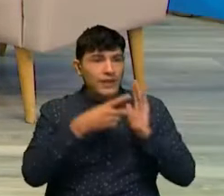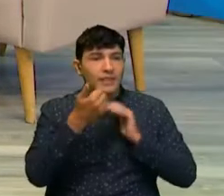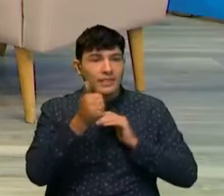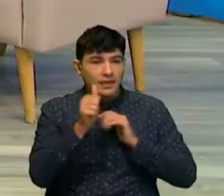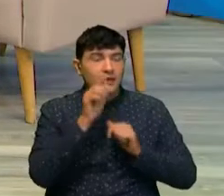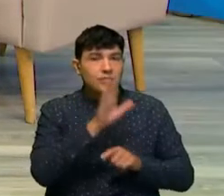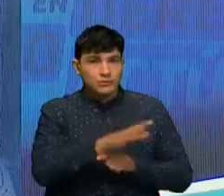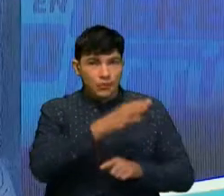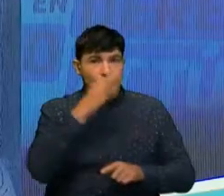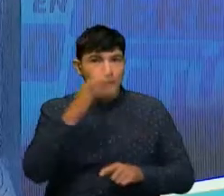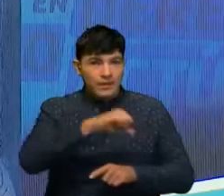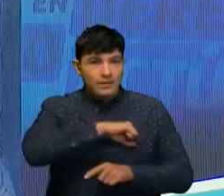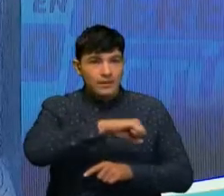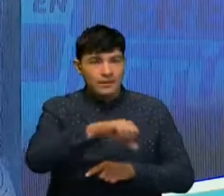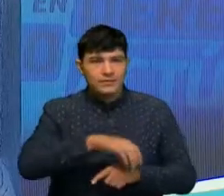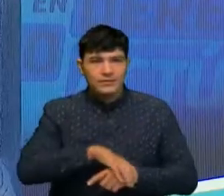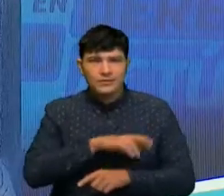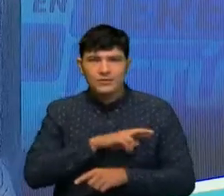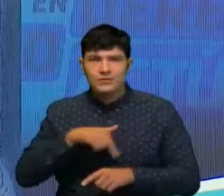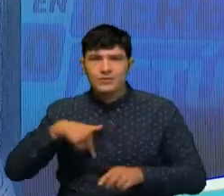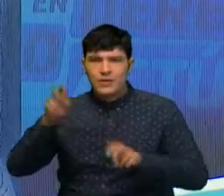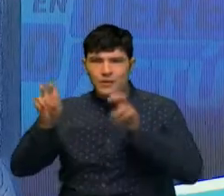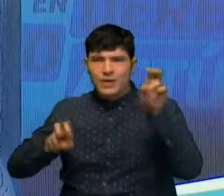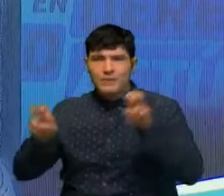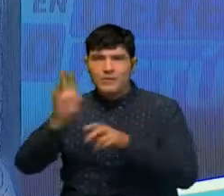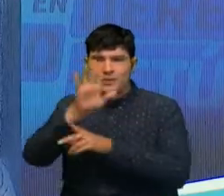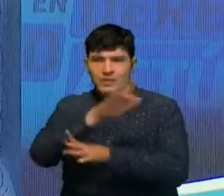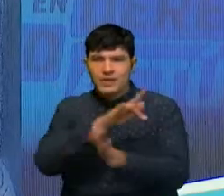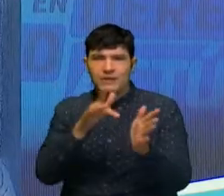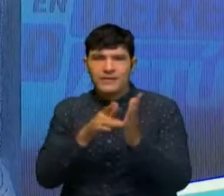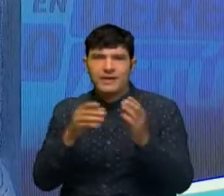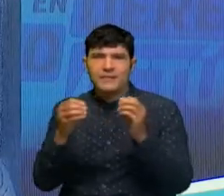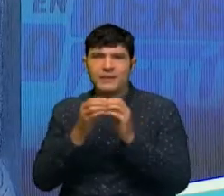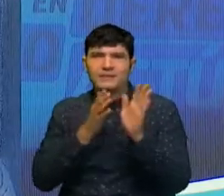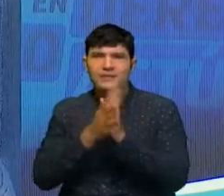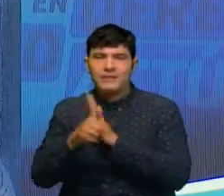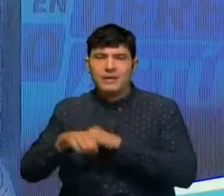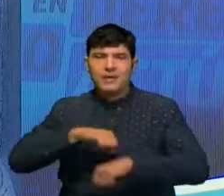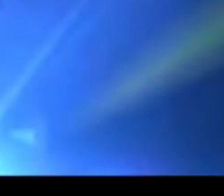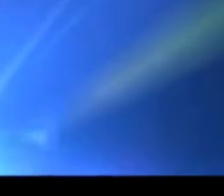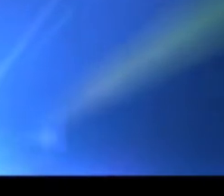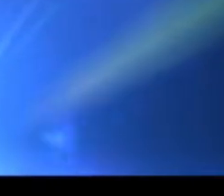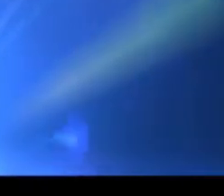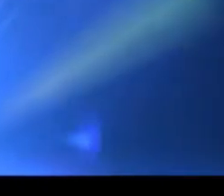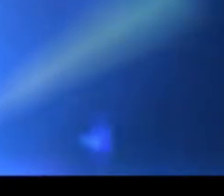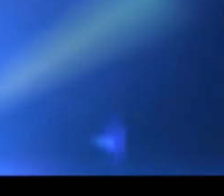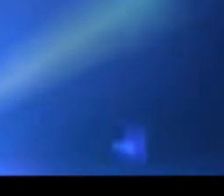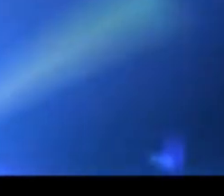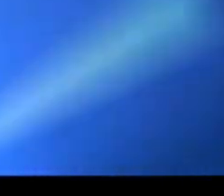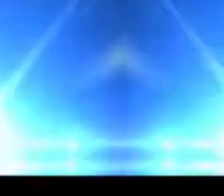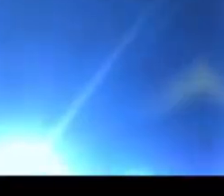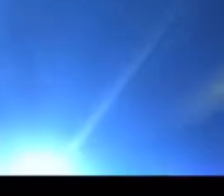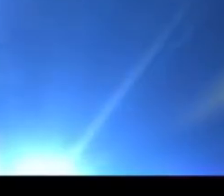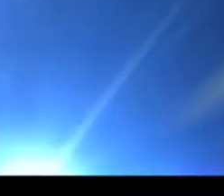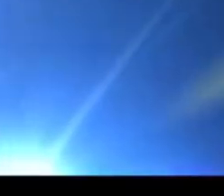todas sus mesadas. Vamos a hacer una pausa comercial. Ya continuamos con la parte final de Actúa en Derecho.